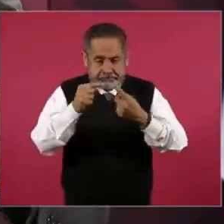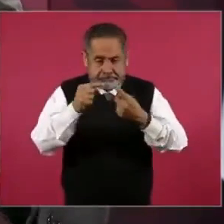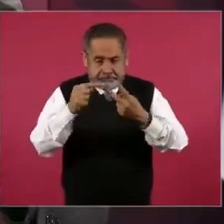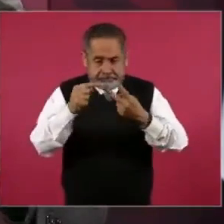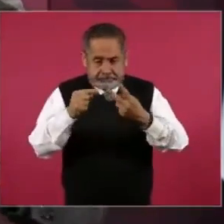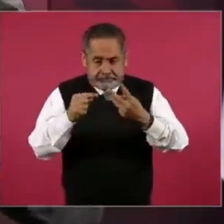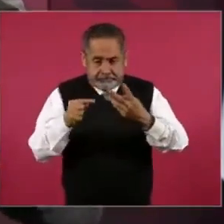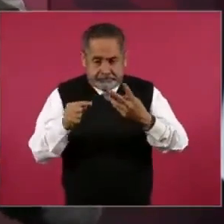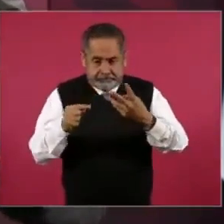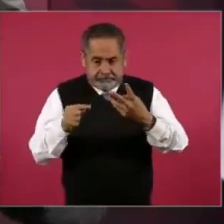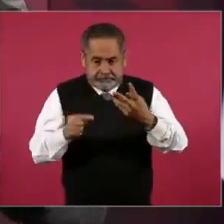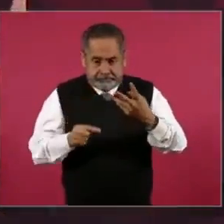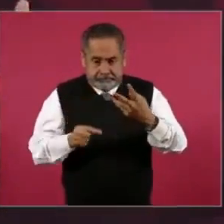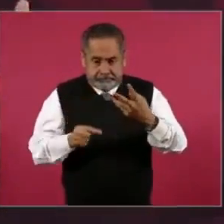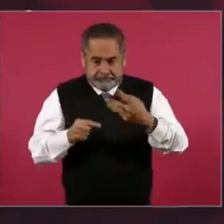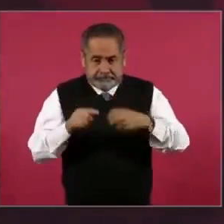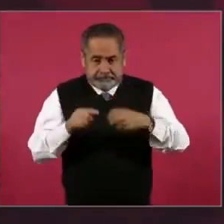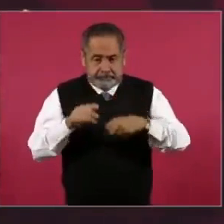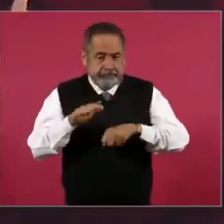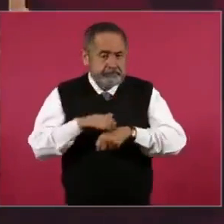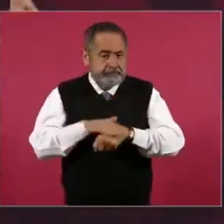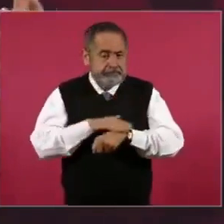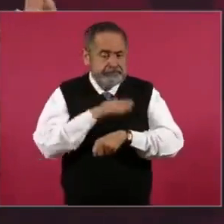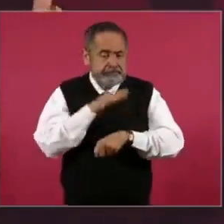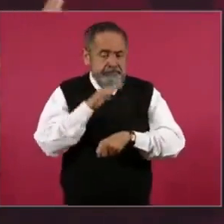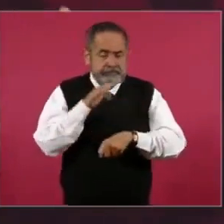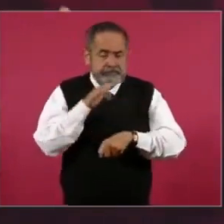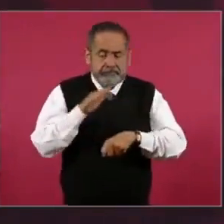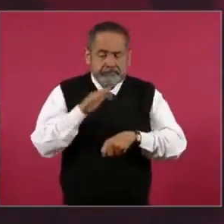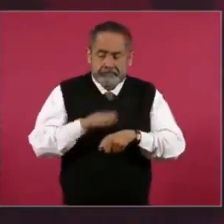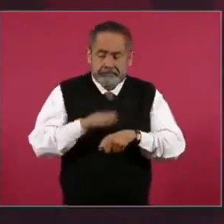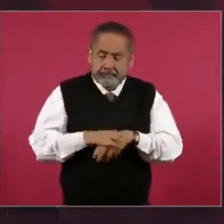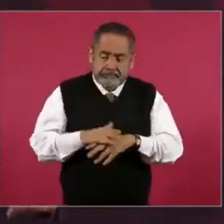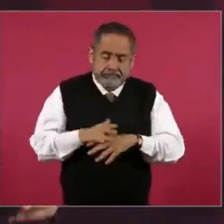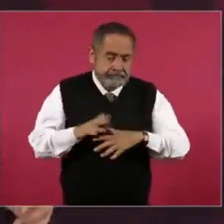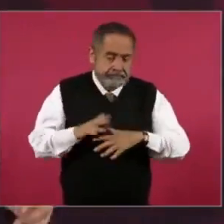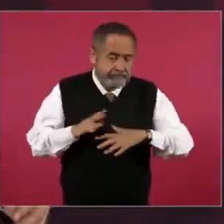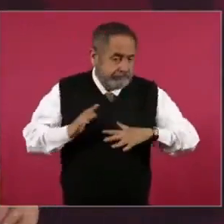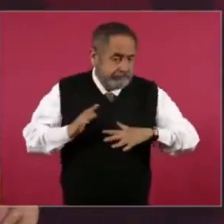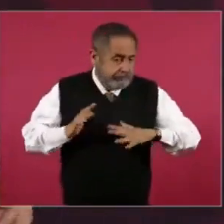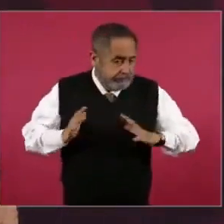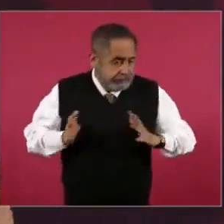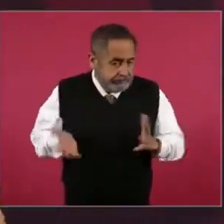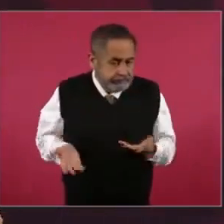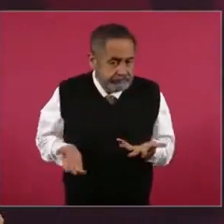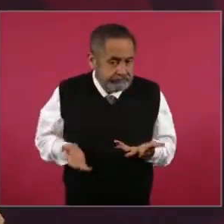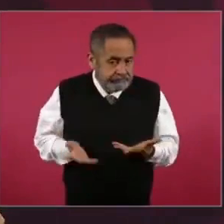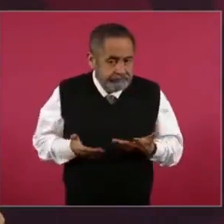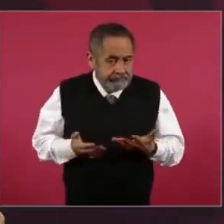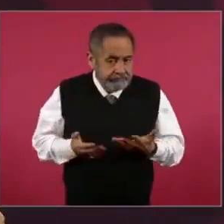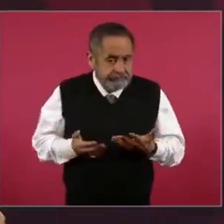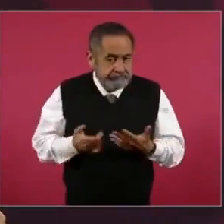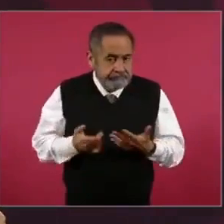como jugar póker, ¿no? Más o menos. Echarnos una manita de dominó y el que gane, si te tocan las fichas buenas, ya la